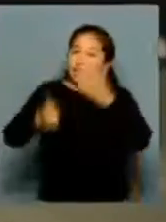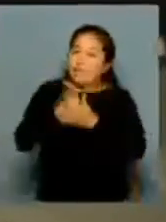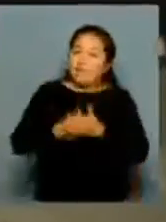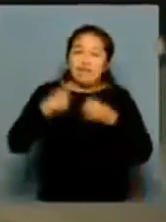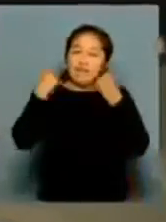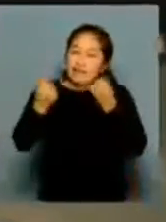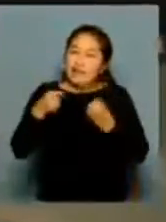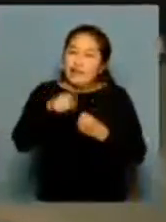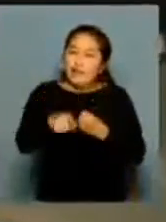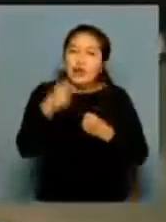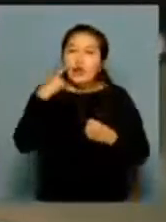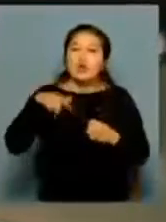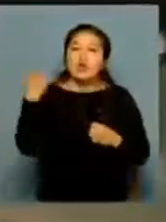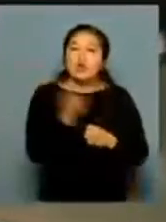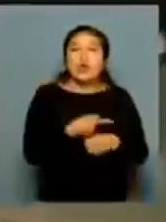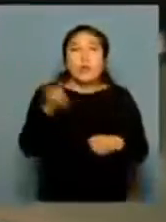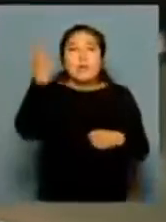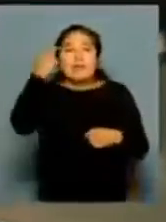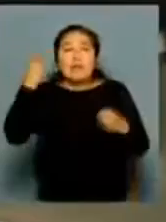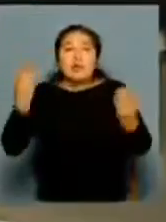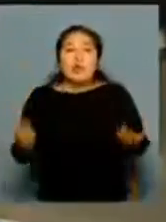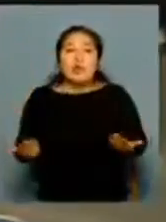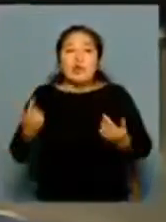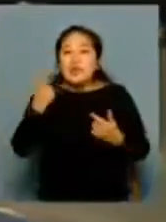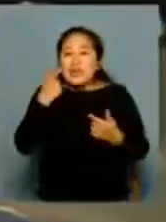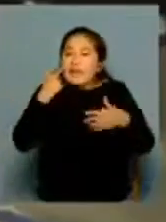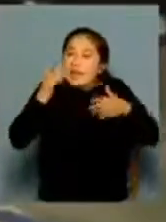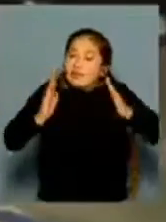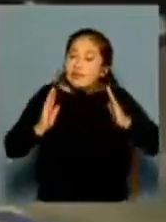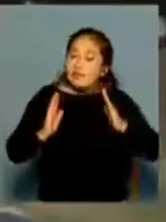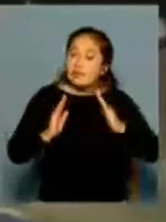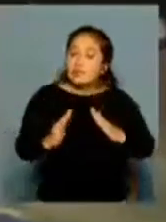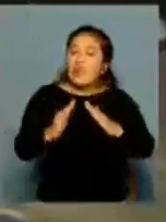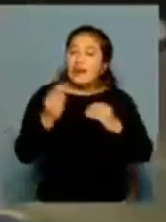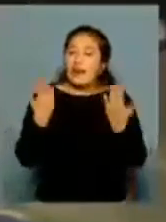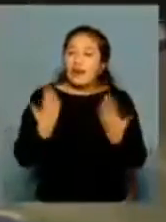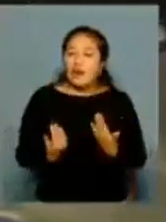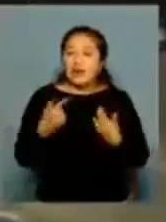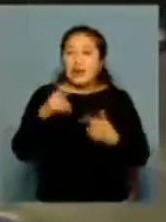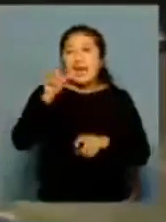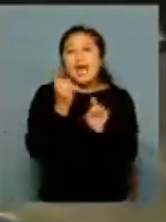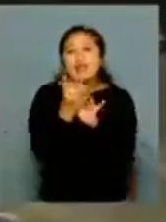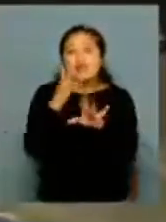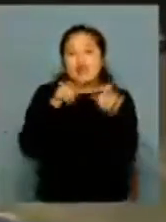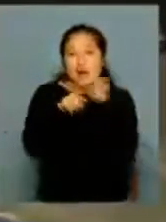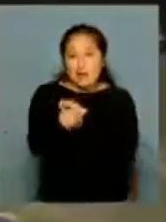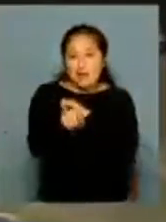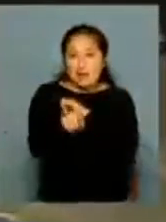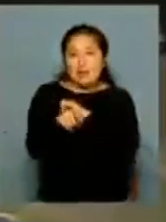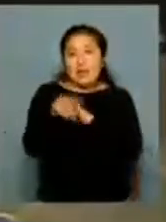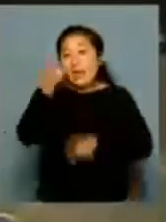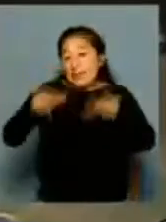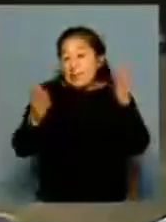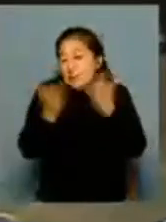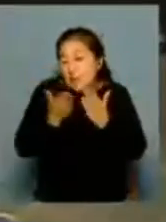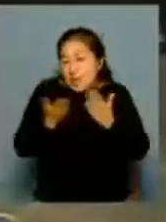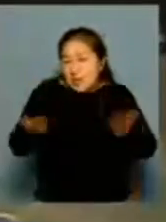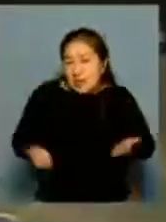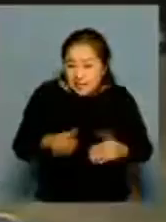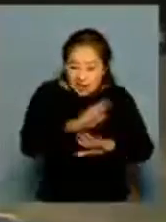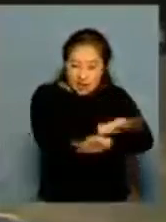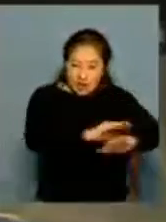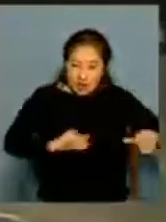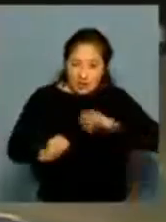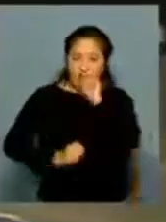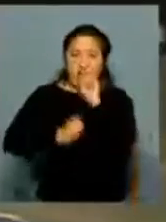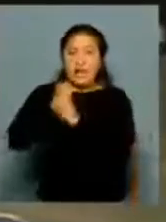grande y nosotros siempre la pensamos mucho, está muy orientada la feria al sector educativo, digamos, a los estudiantes, ¿no? Desde los más